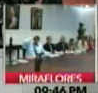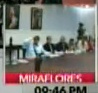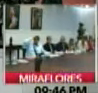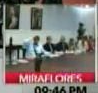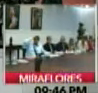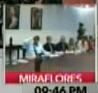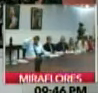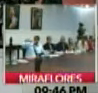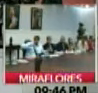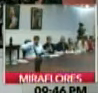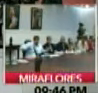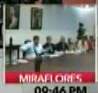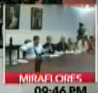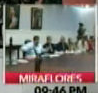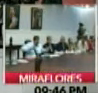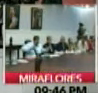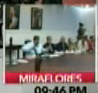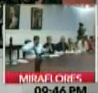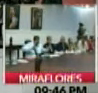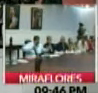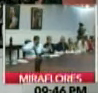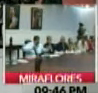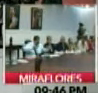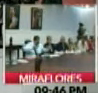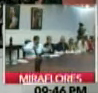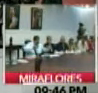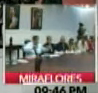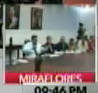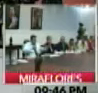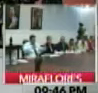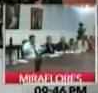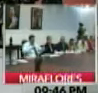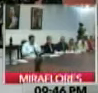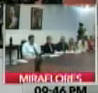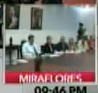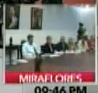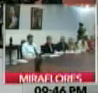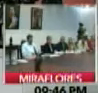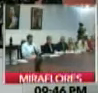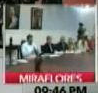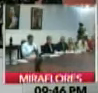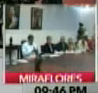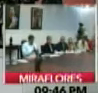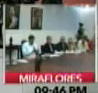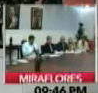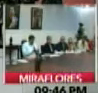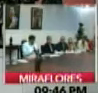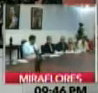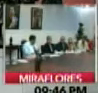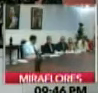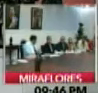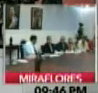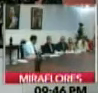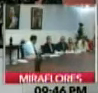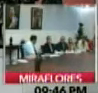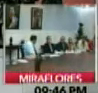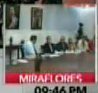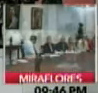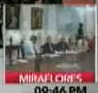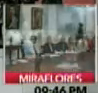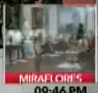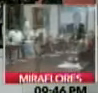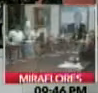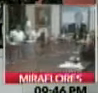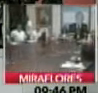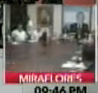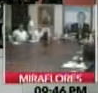en el orden del día solo lo del Papa y después le dieron la orden, miren, ridículo, ¿cómo van a meter solo lo del Papa? Metan algo